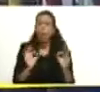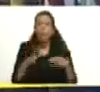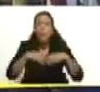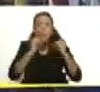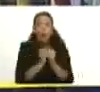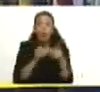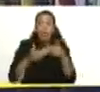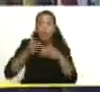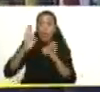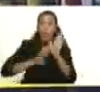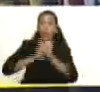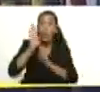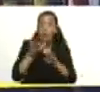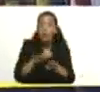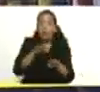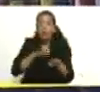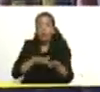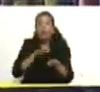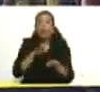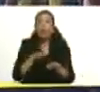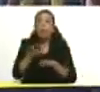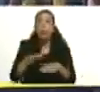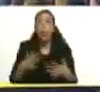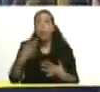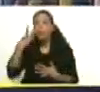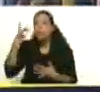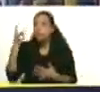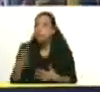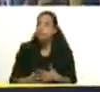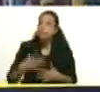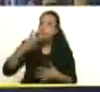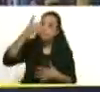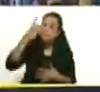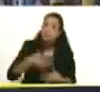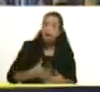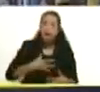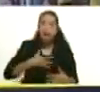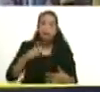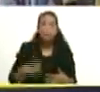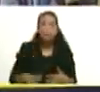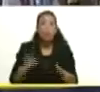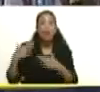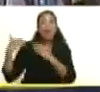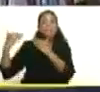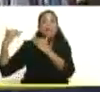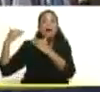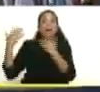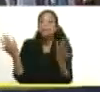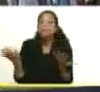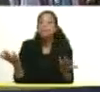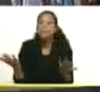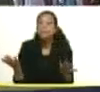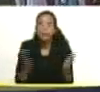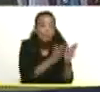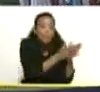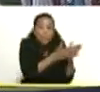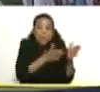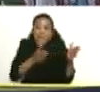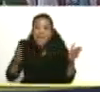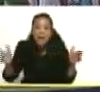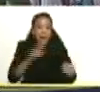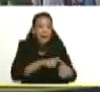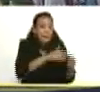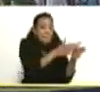cuántos avances, cuántos retrocesos, cuántos dolores, cuántas esperanzas? Y